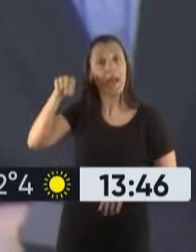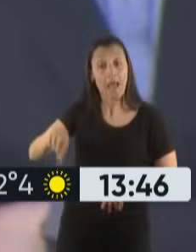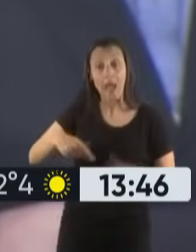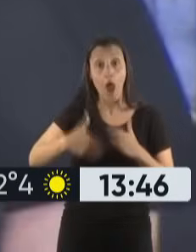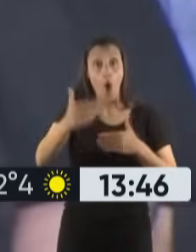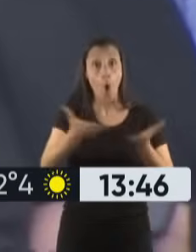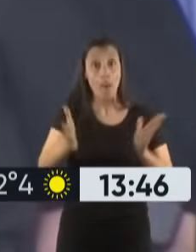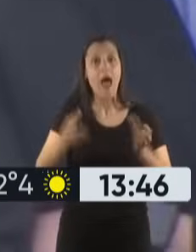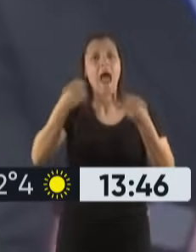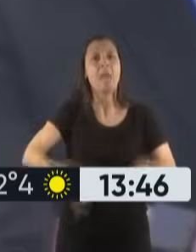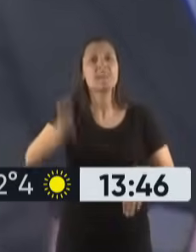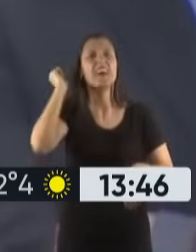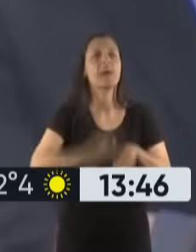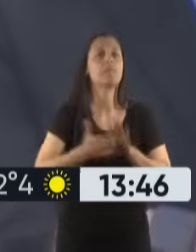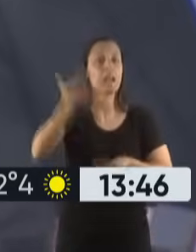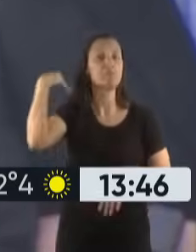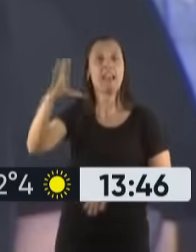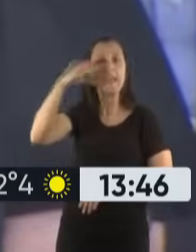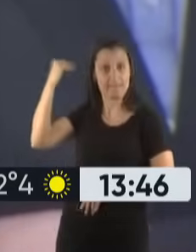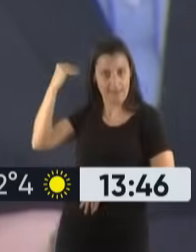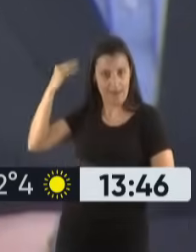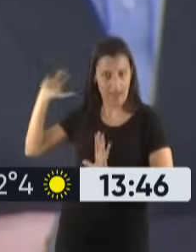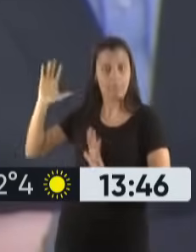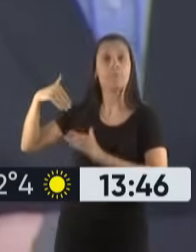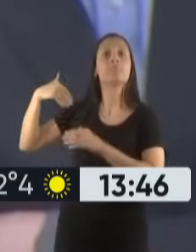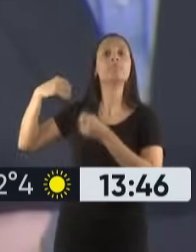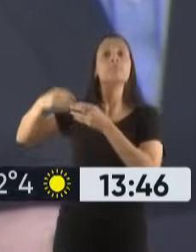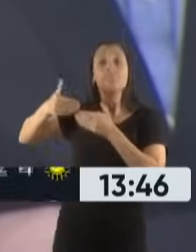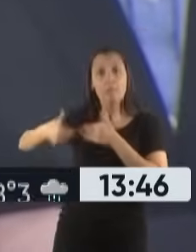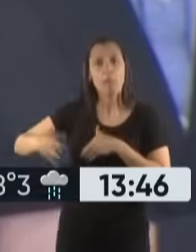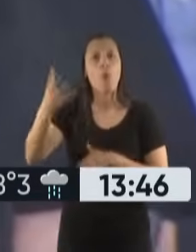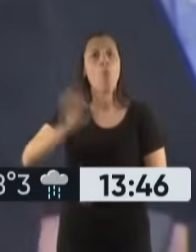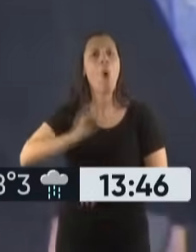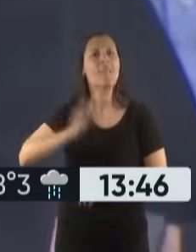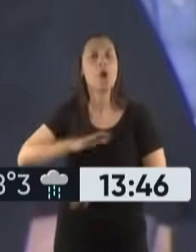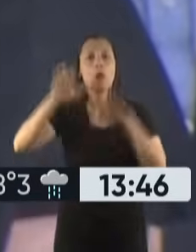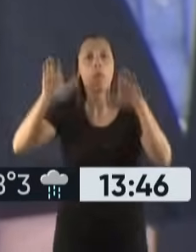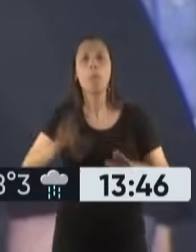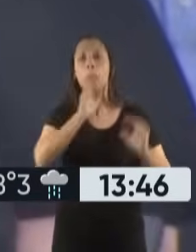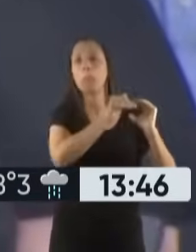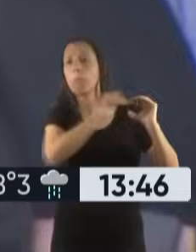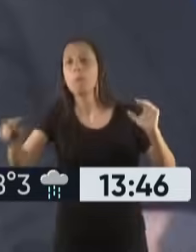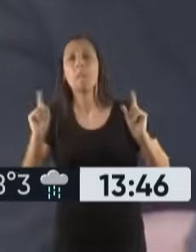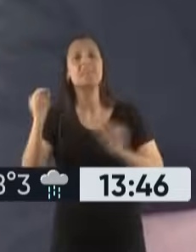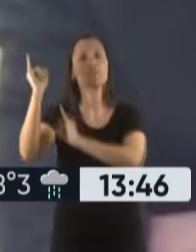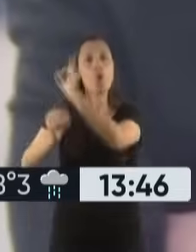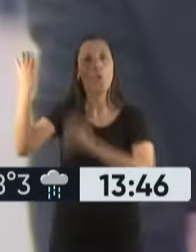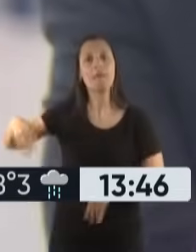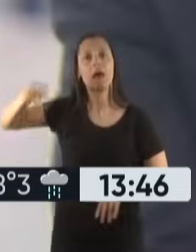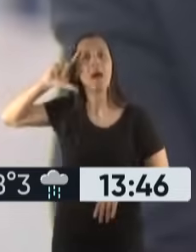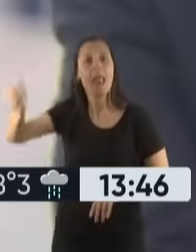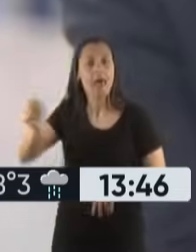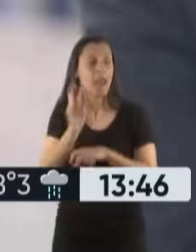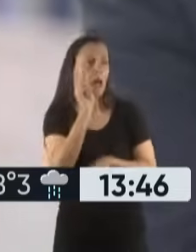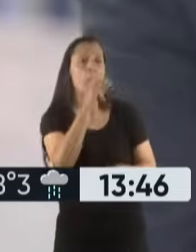empezó Cristina, 4 años quedó convertida en esos pastizales de los que hablaba Malena,